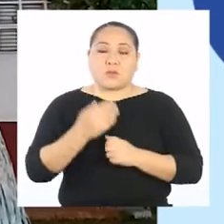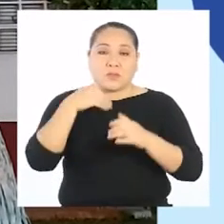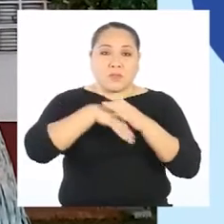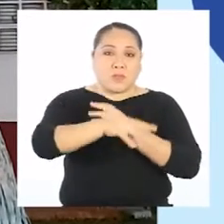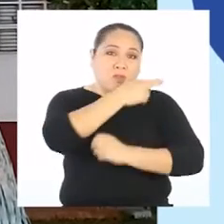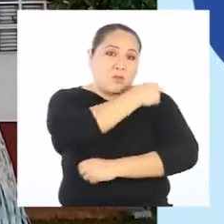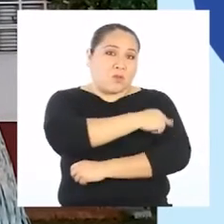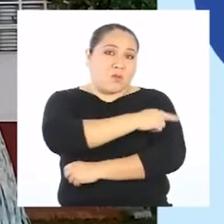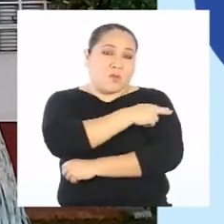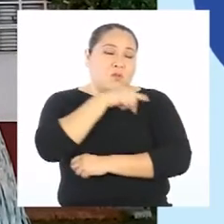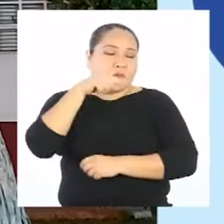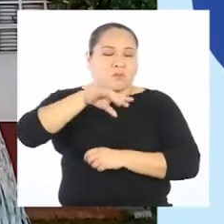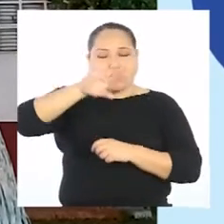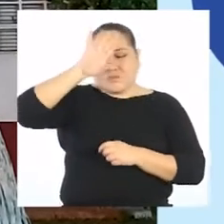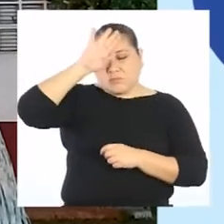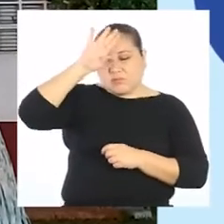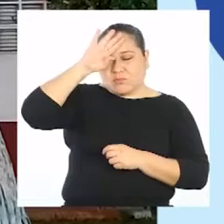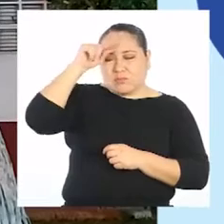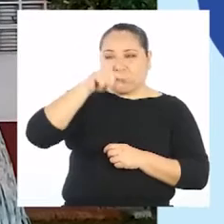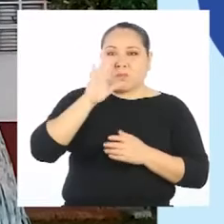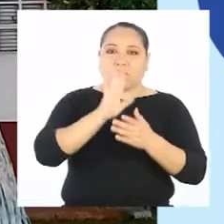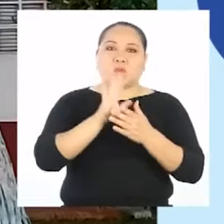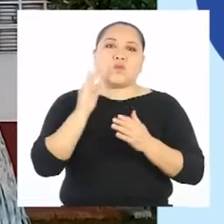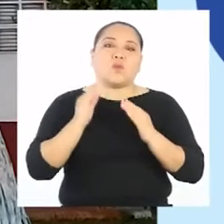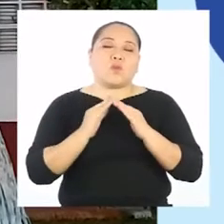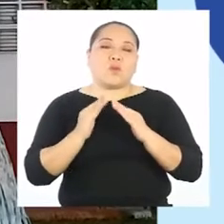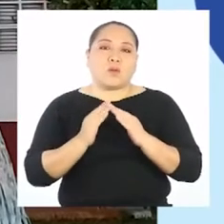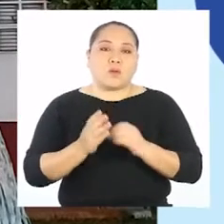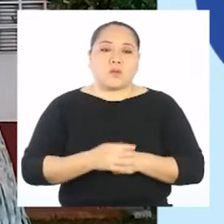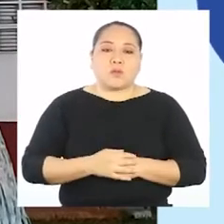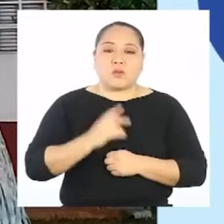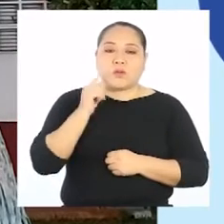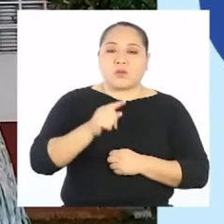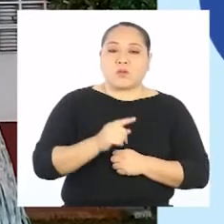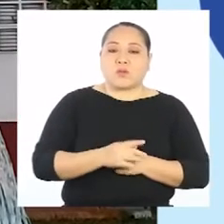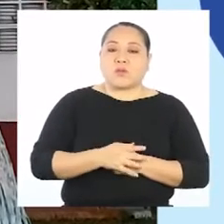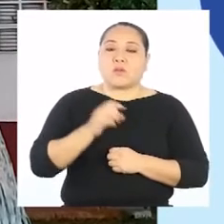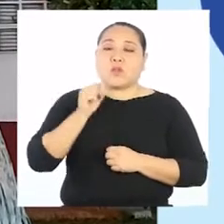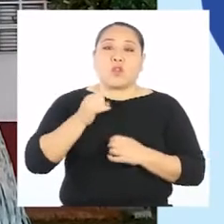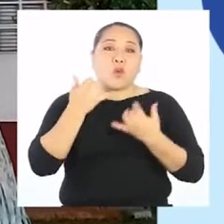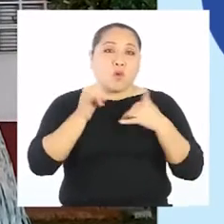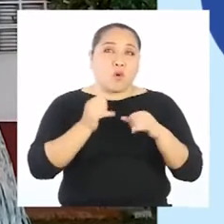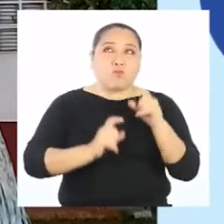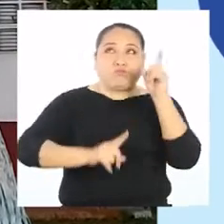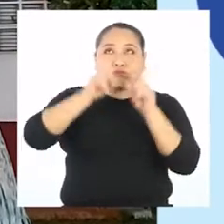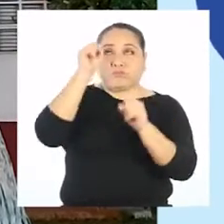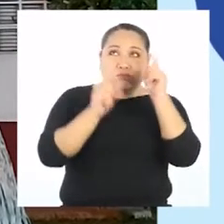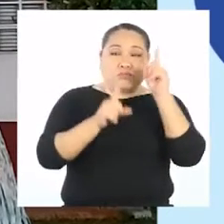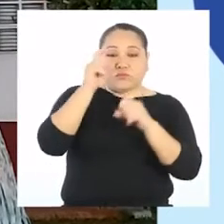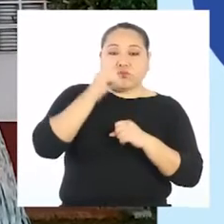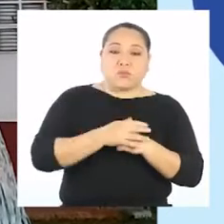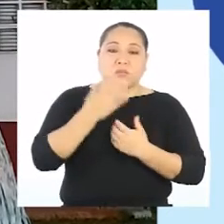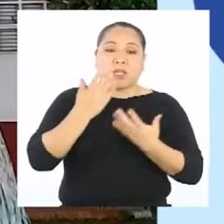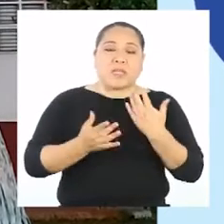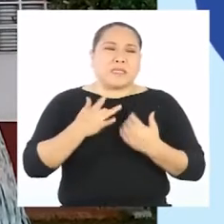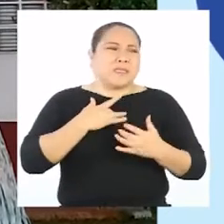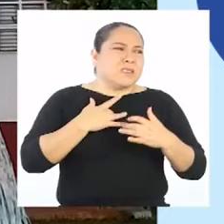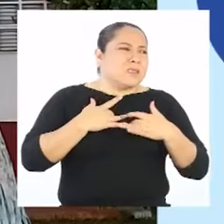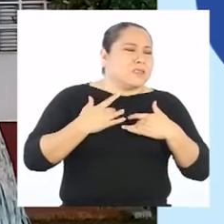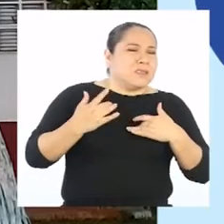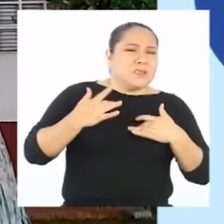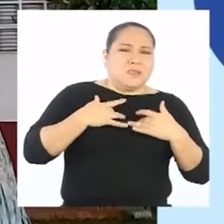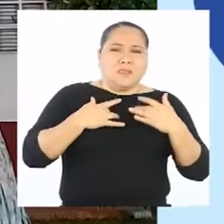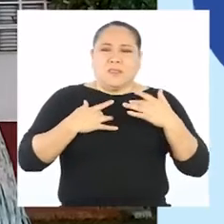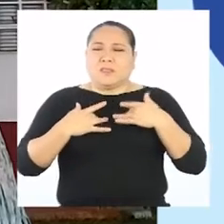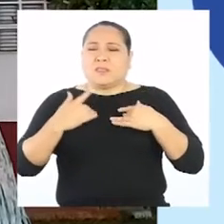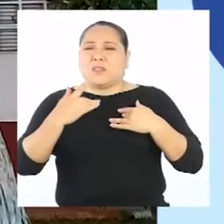en los hospitales o que están pasando por la enfermedad en sus propios hogares. Por ello, los ruidos de los fuegos artificiales pueden generar ansiedad